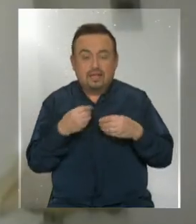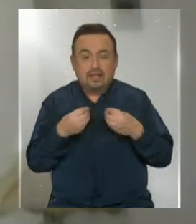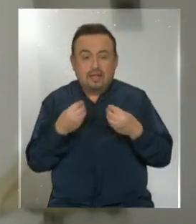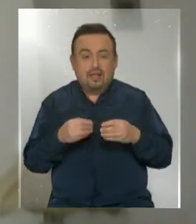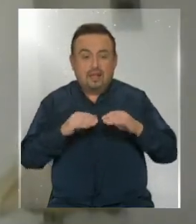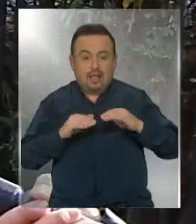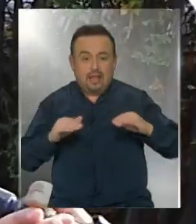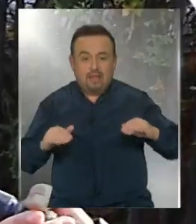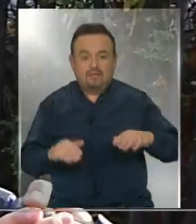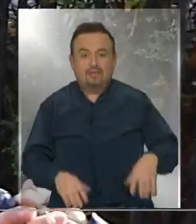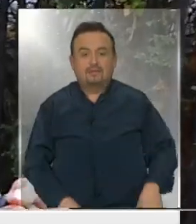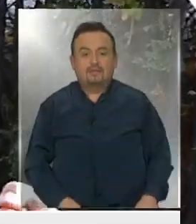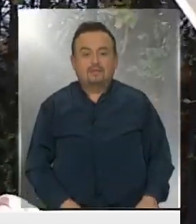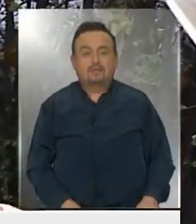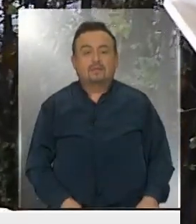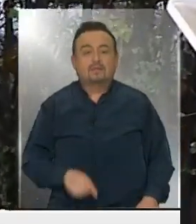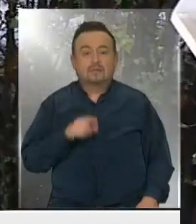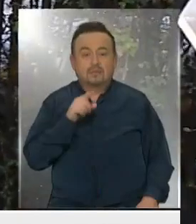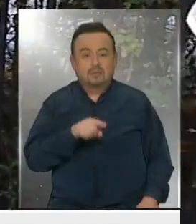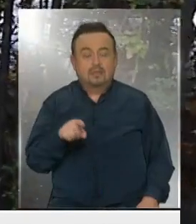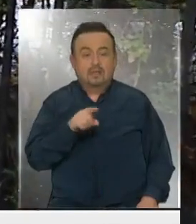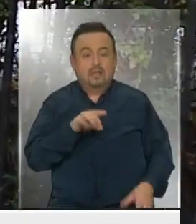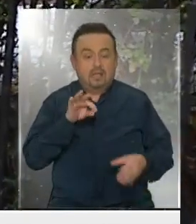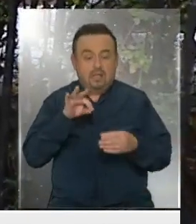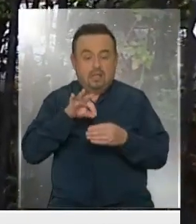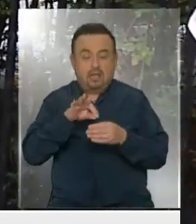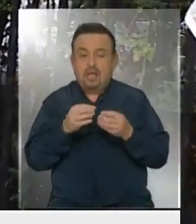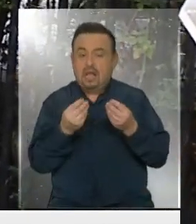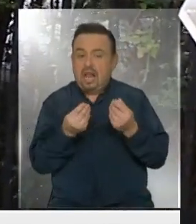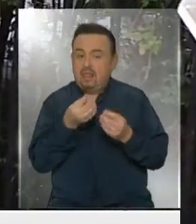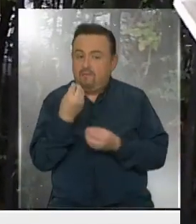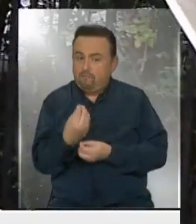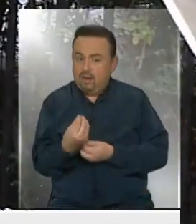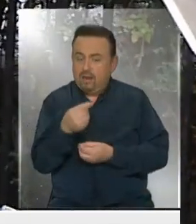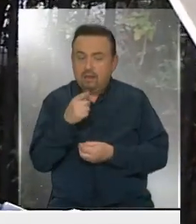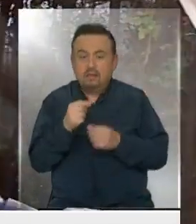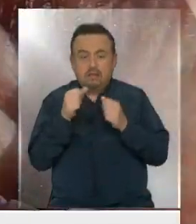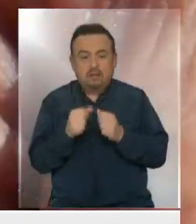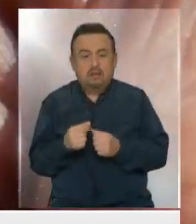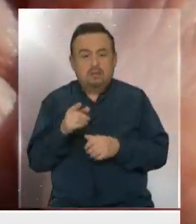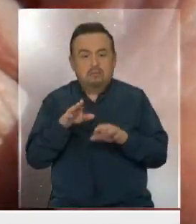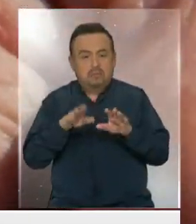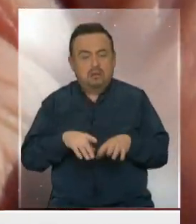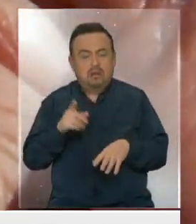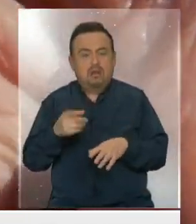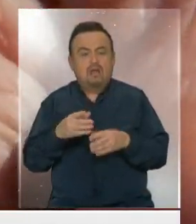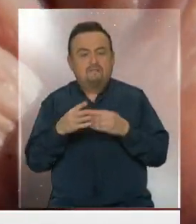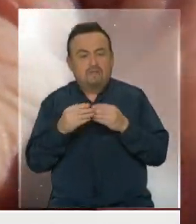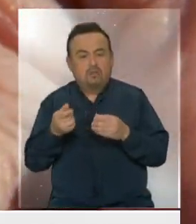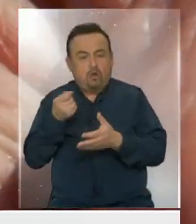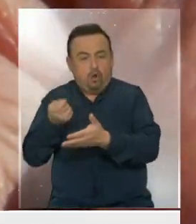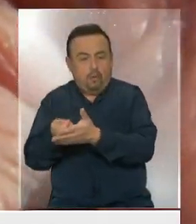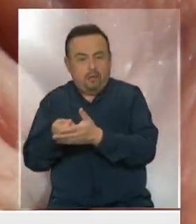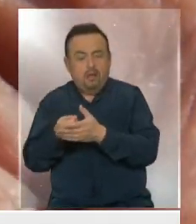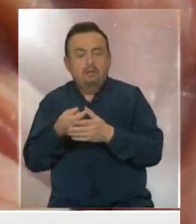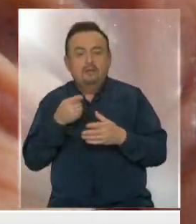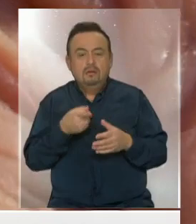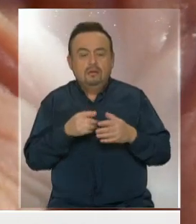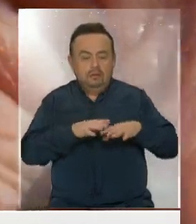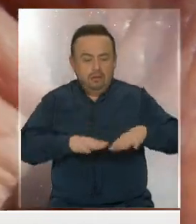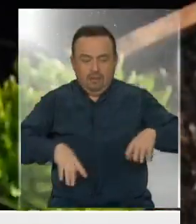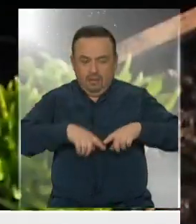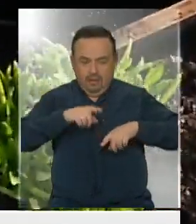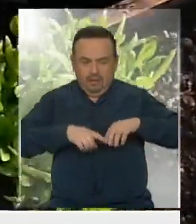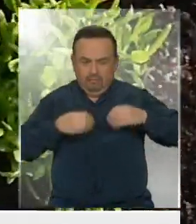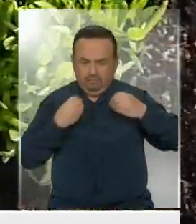se equilibre. Entonces, semillas de buena calidad que puede obtener usted mismo de las verduras que compra y un suelo